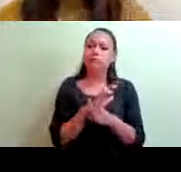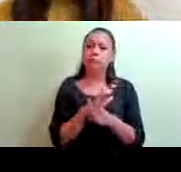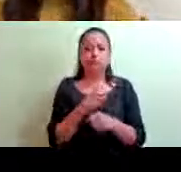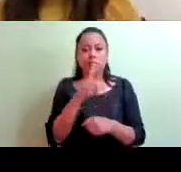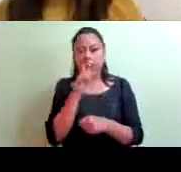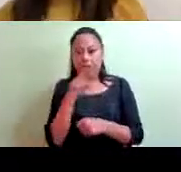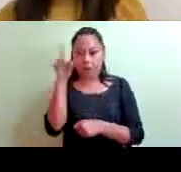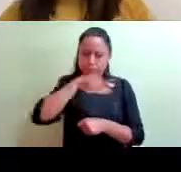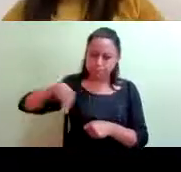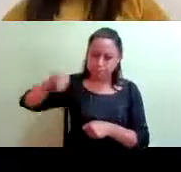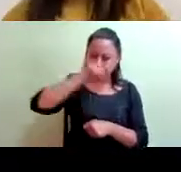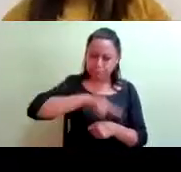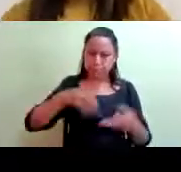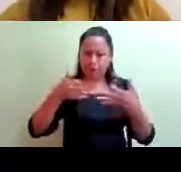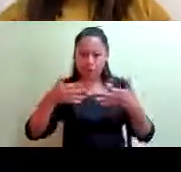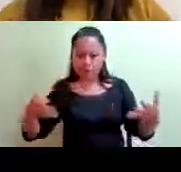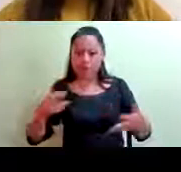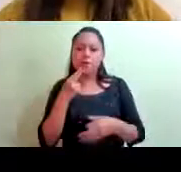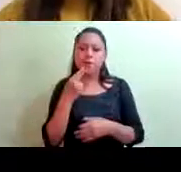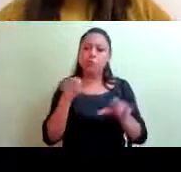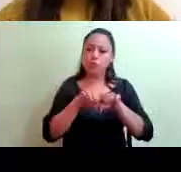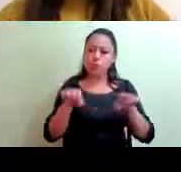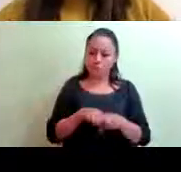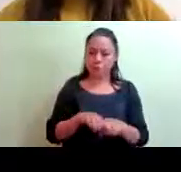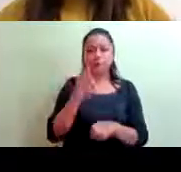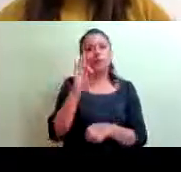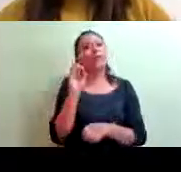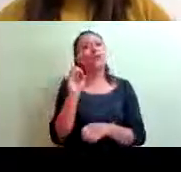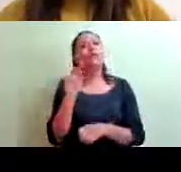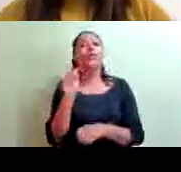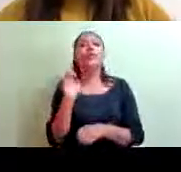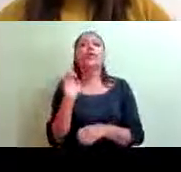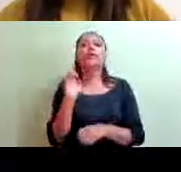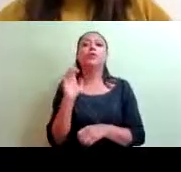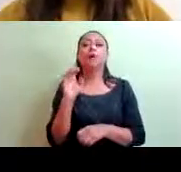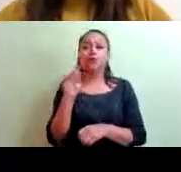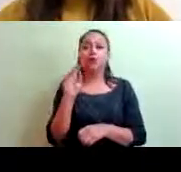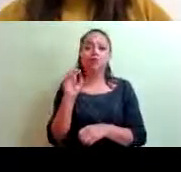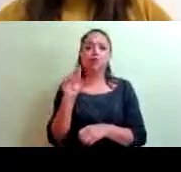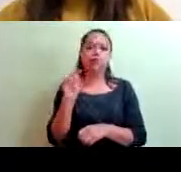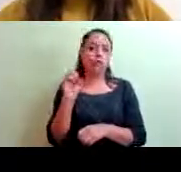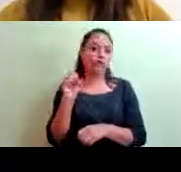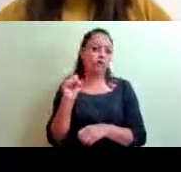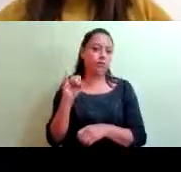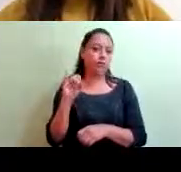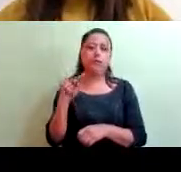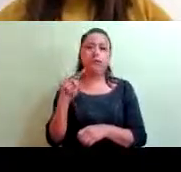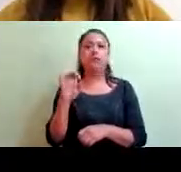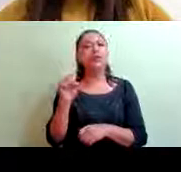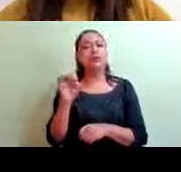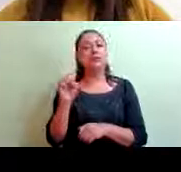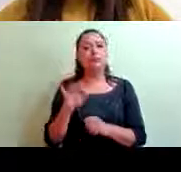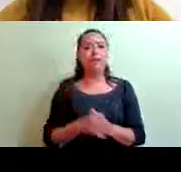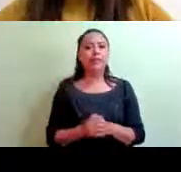suelo, con la producción primaria, con la fotosíntesis, con la conservación del hábitat de especies y por lo tanto